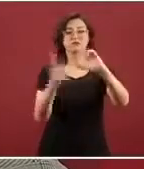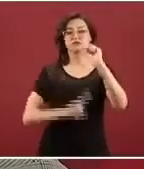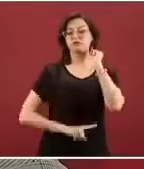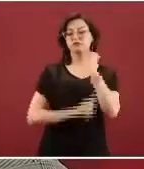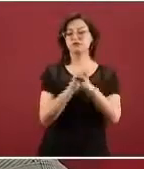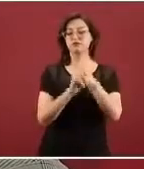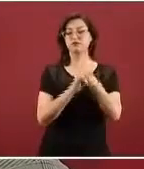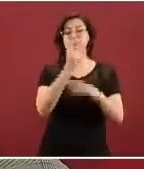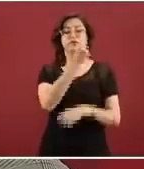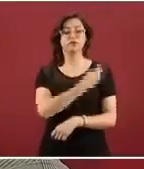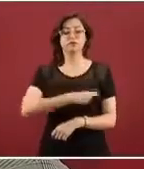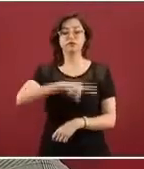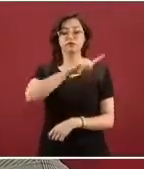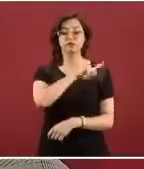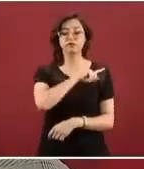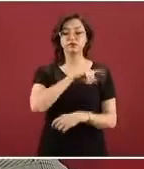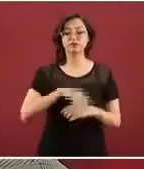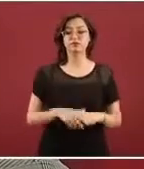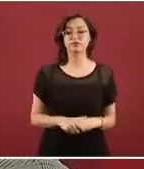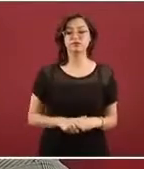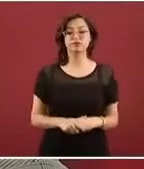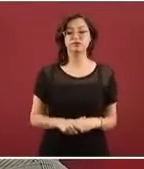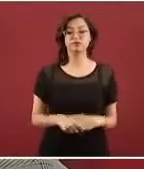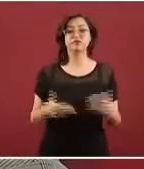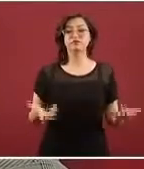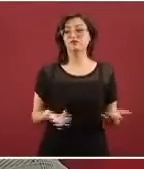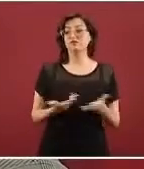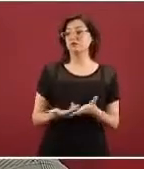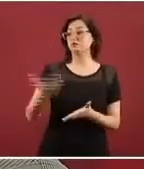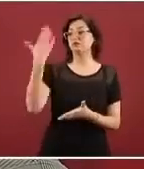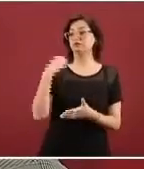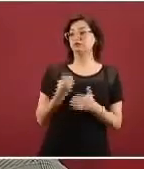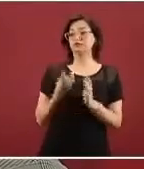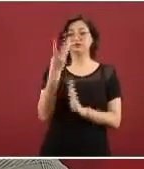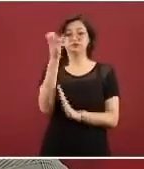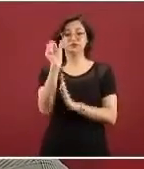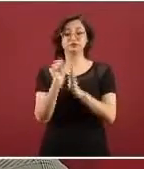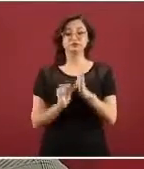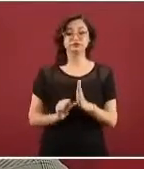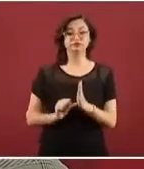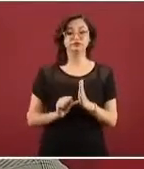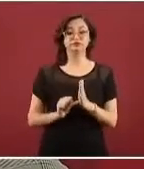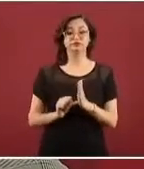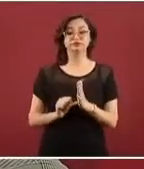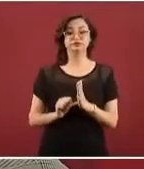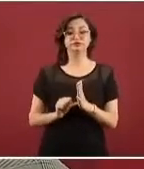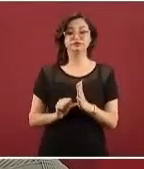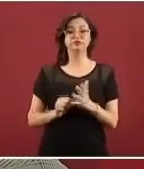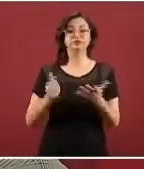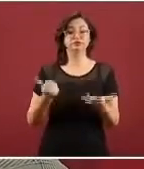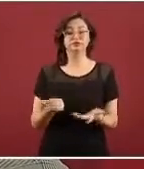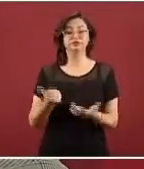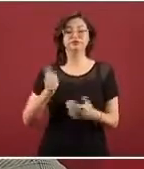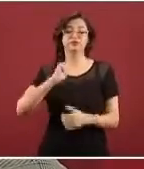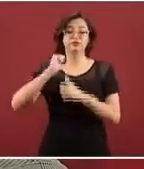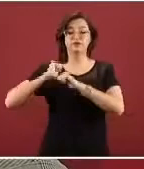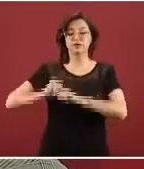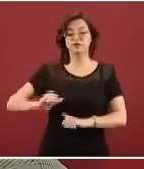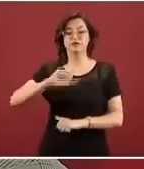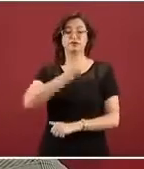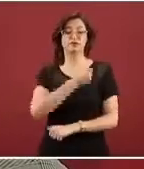poblacional. Desafío que desde hace 3 meses las autoridades de salud